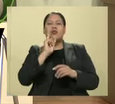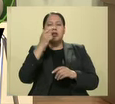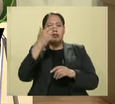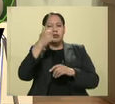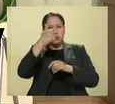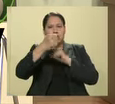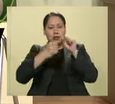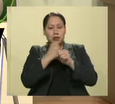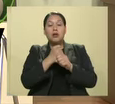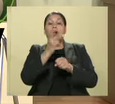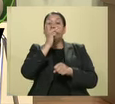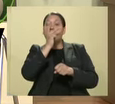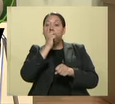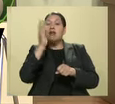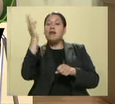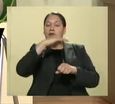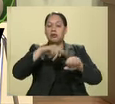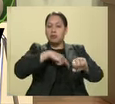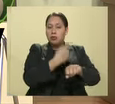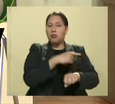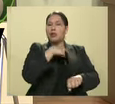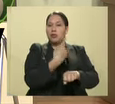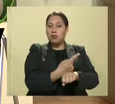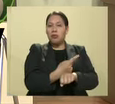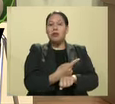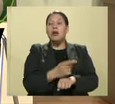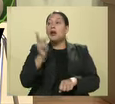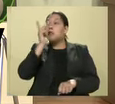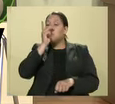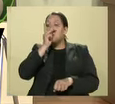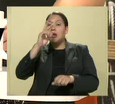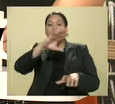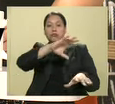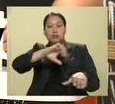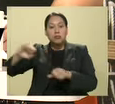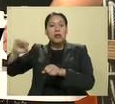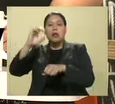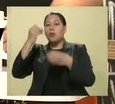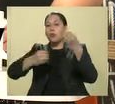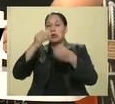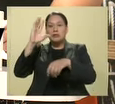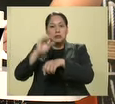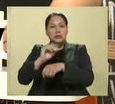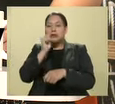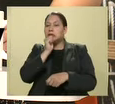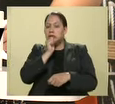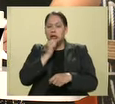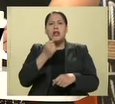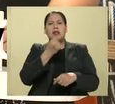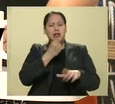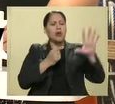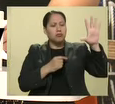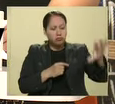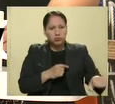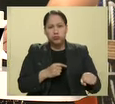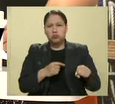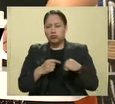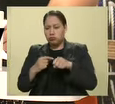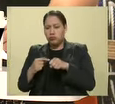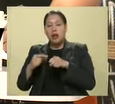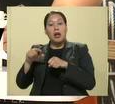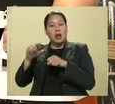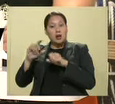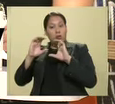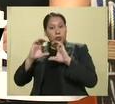siendo abusada por su padrastro, el papá no tenía la custodia legal, tomamos a la niña, la